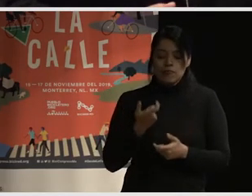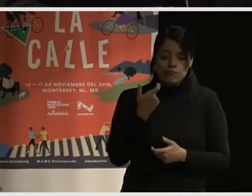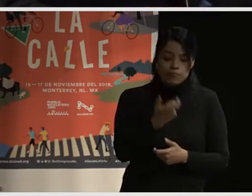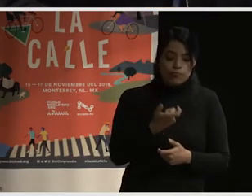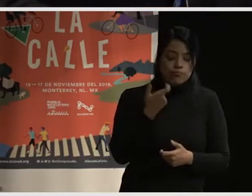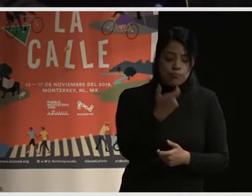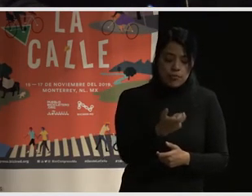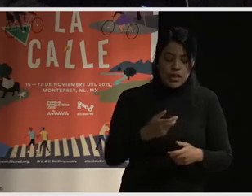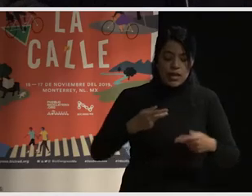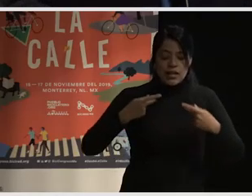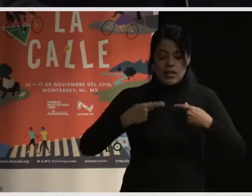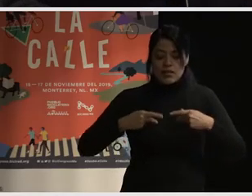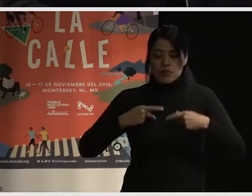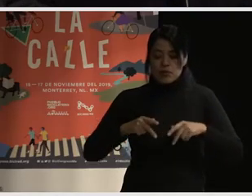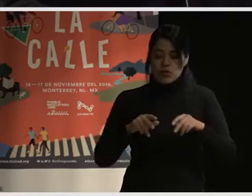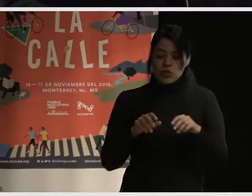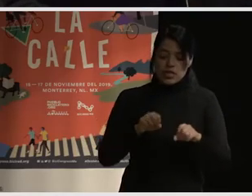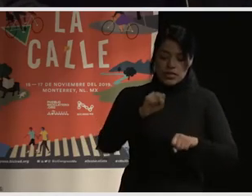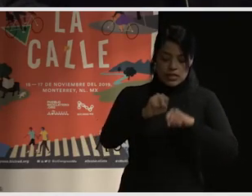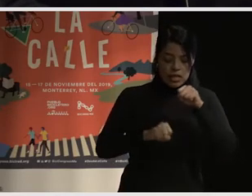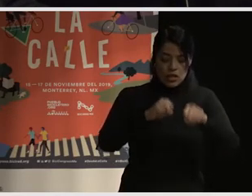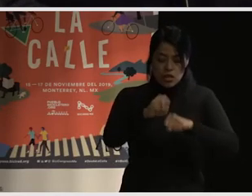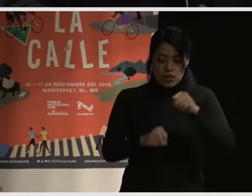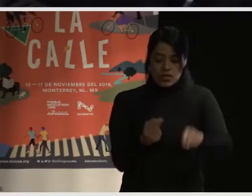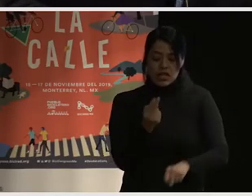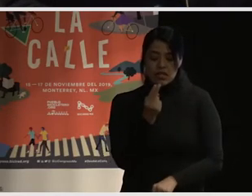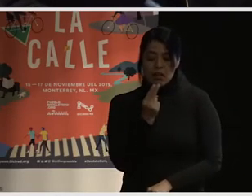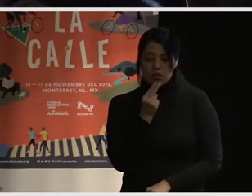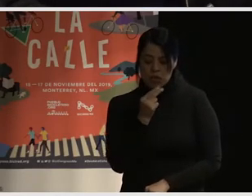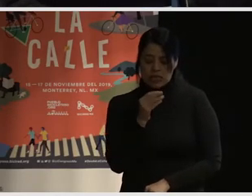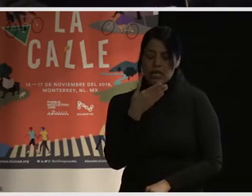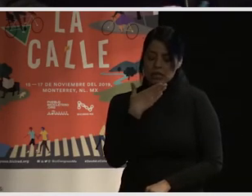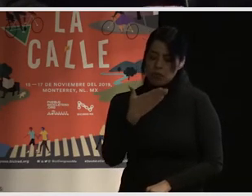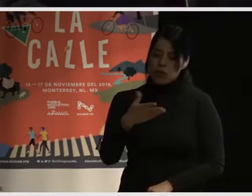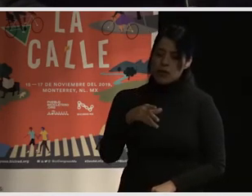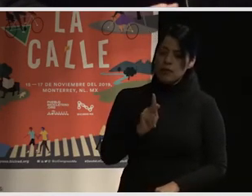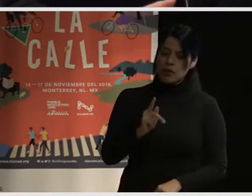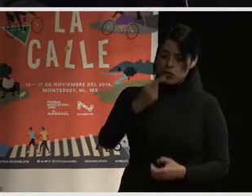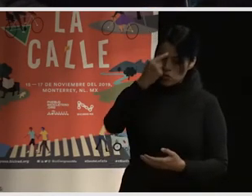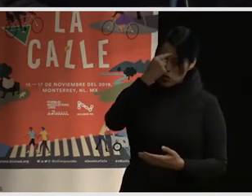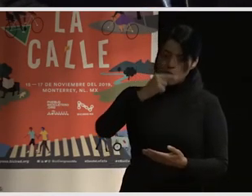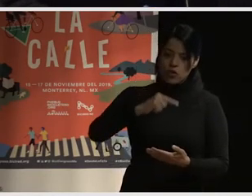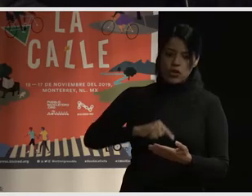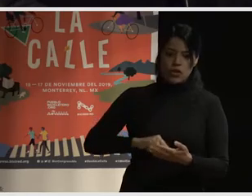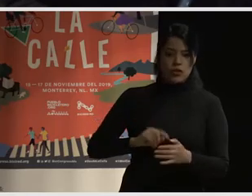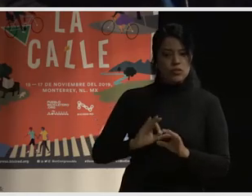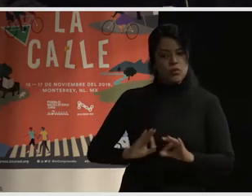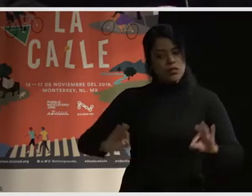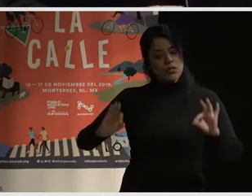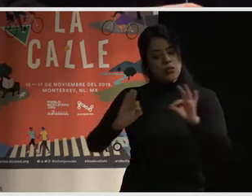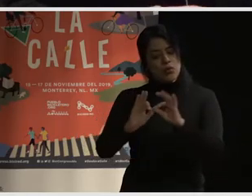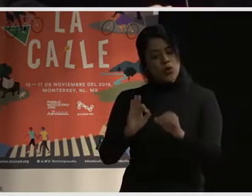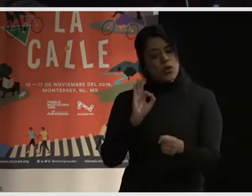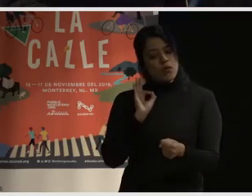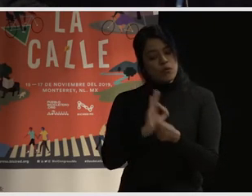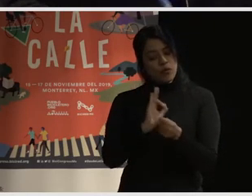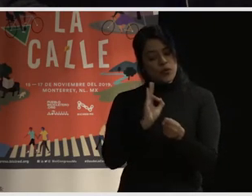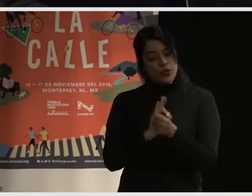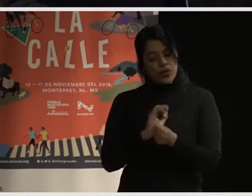trabajadores a subirse a la bicicleta está padrísimo pero yo creo que también tendríamos que velar por su seguridad la